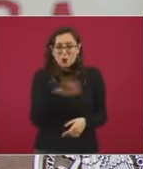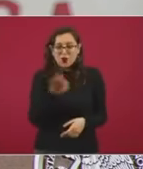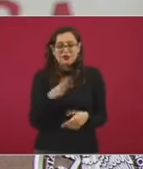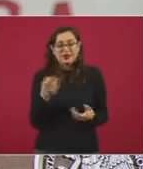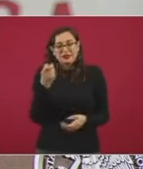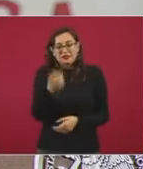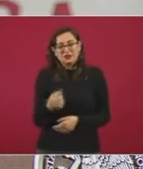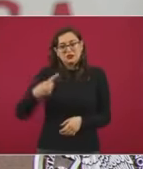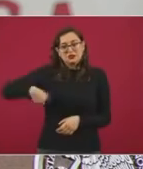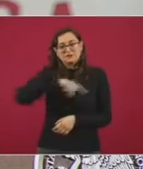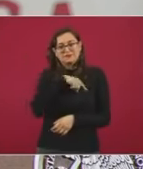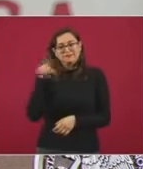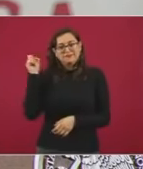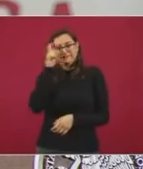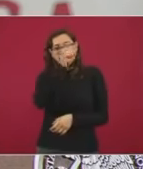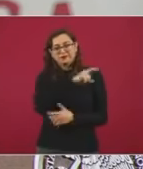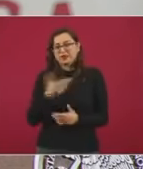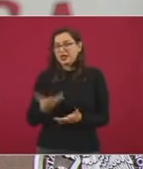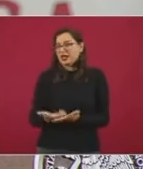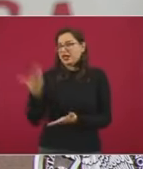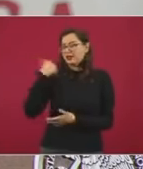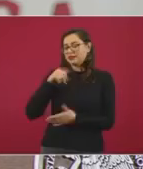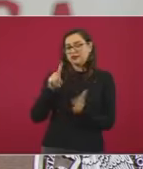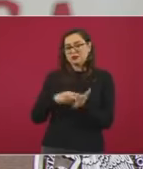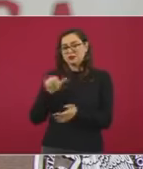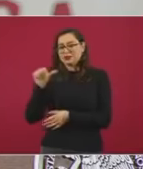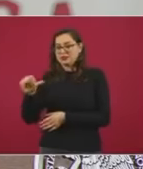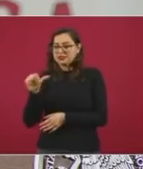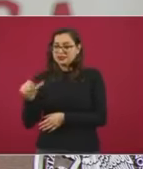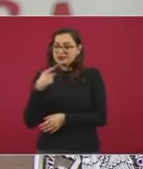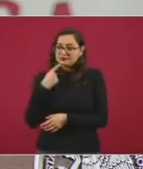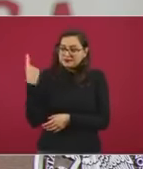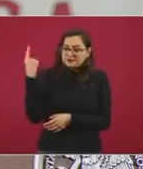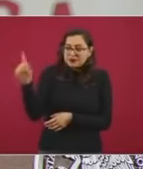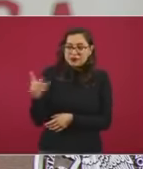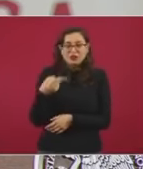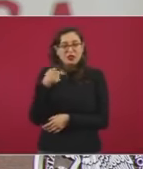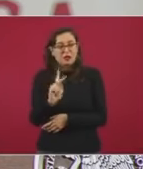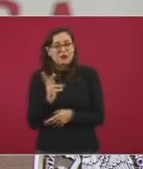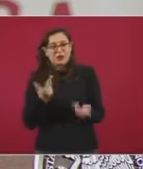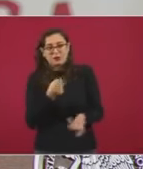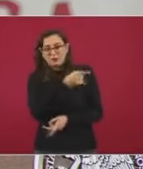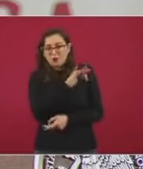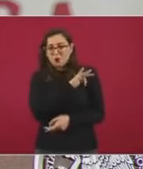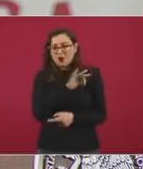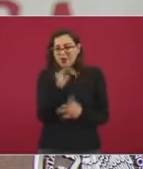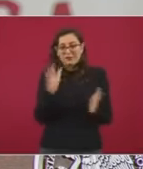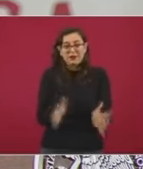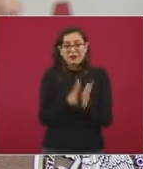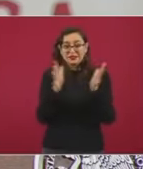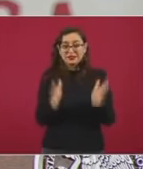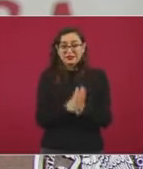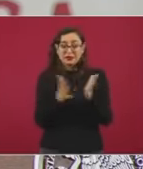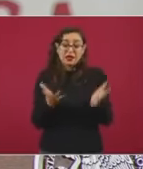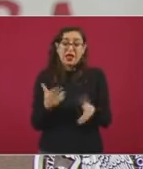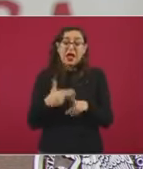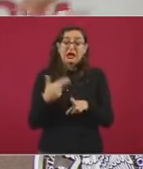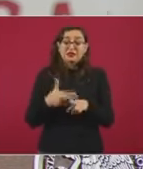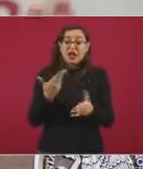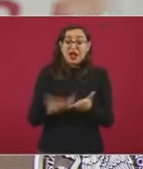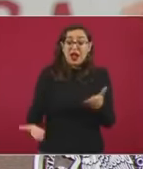en 2016 y pasan 4 años y 3 meses hasta que en julio de este